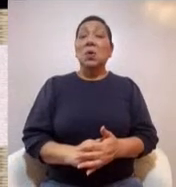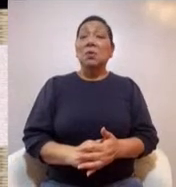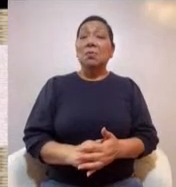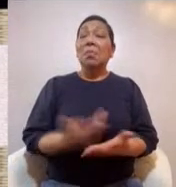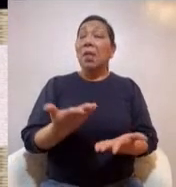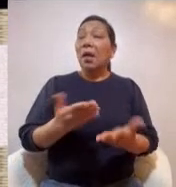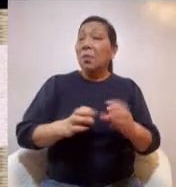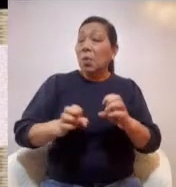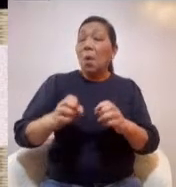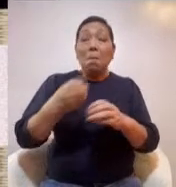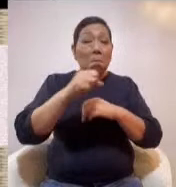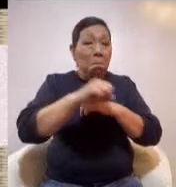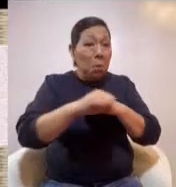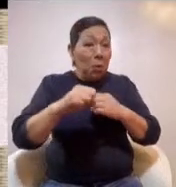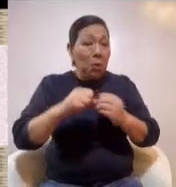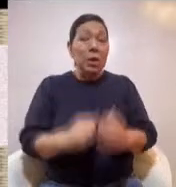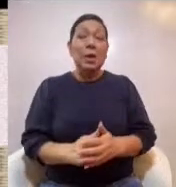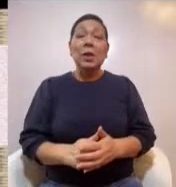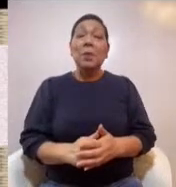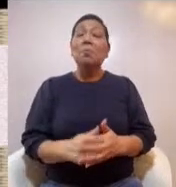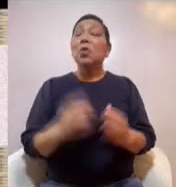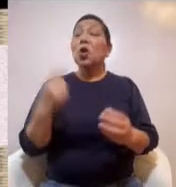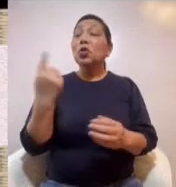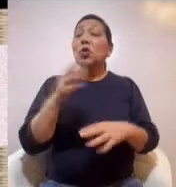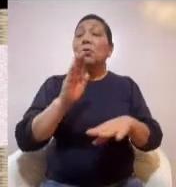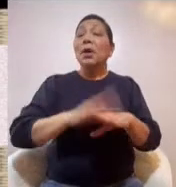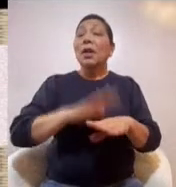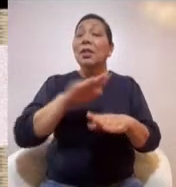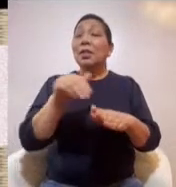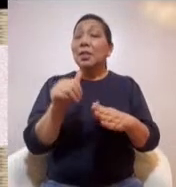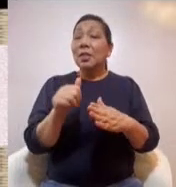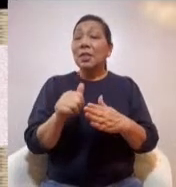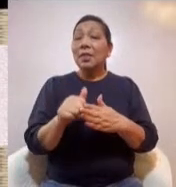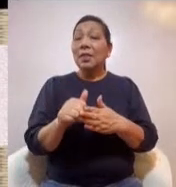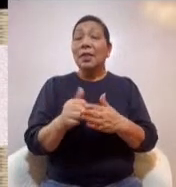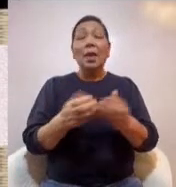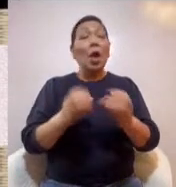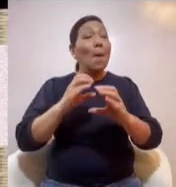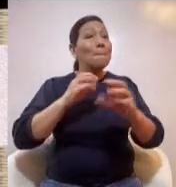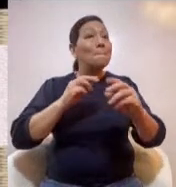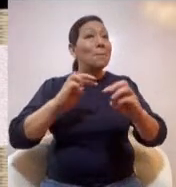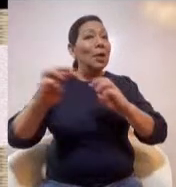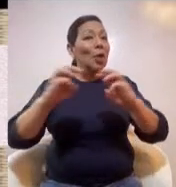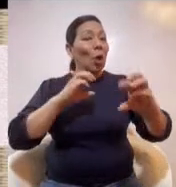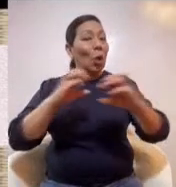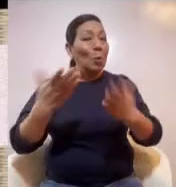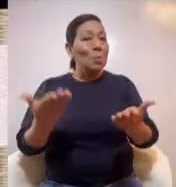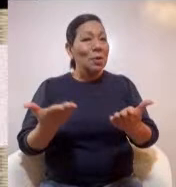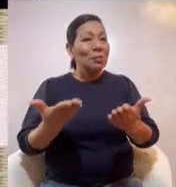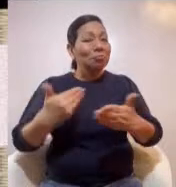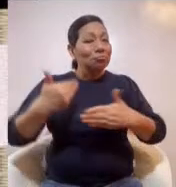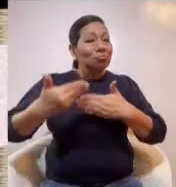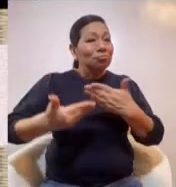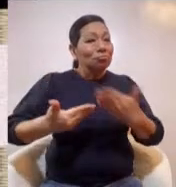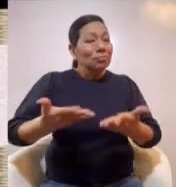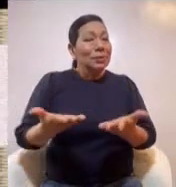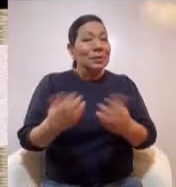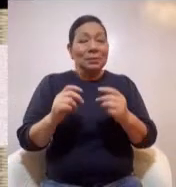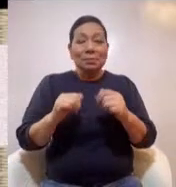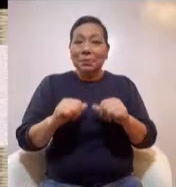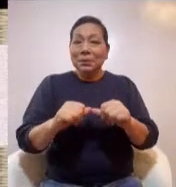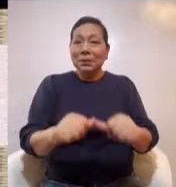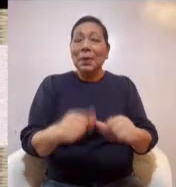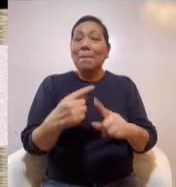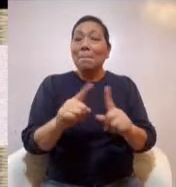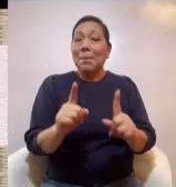ámbito del espacio público y sobre todo en el ámbito de los medios de comunicación, que reproducen de